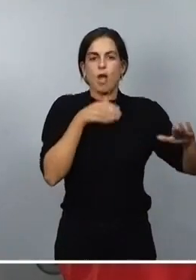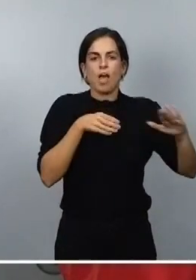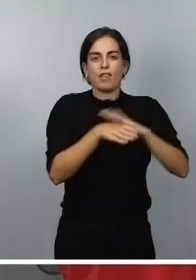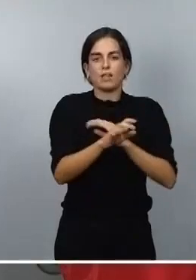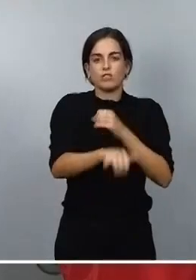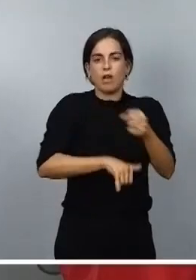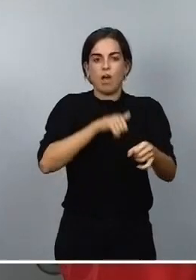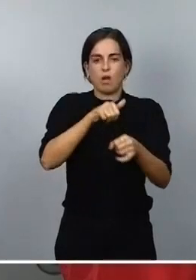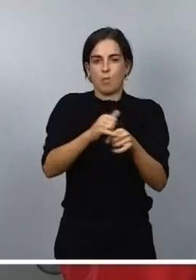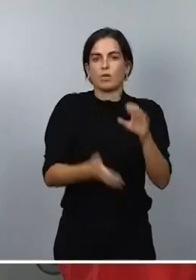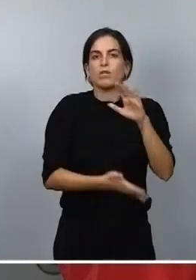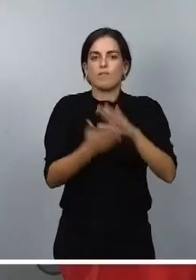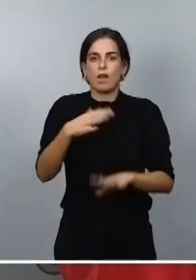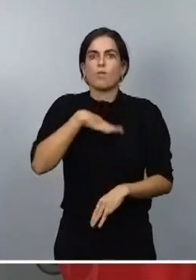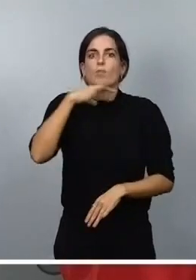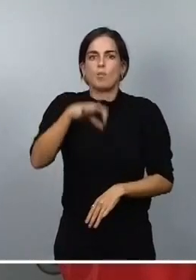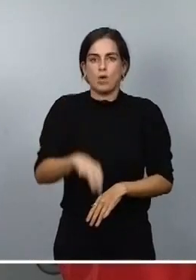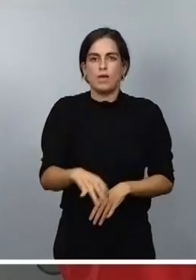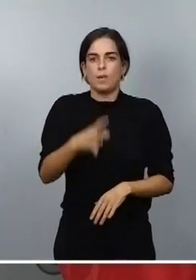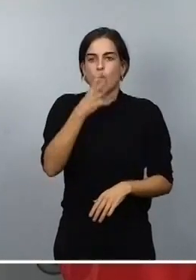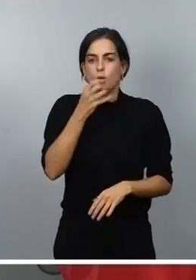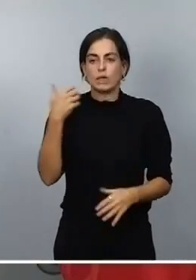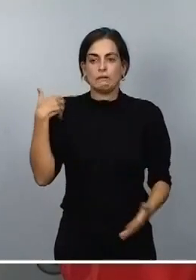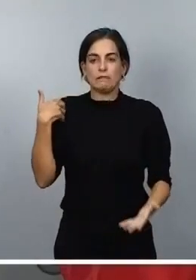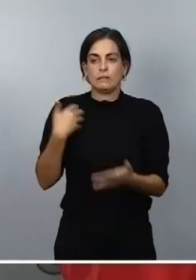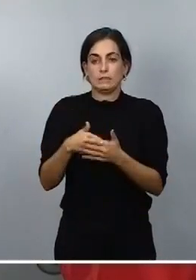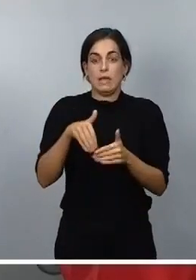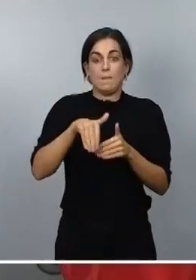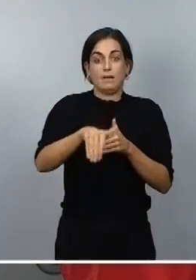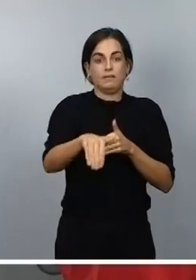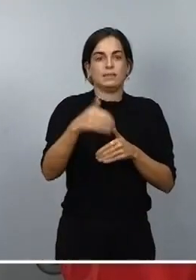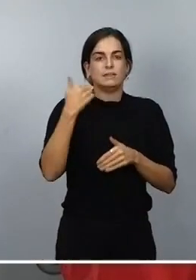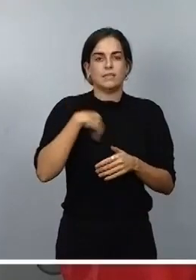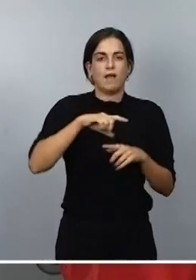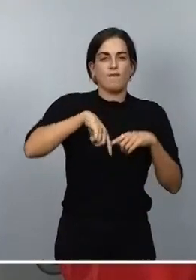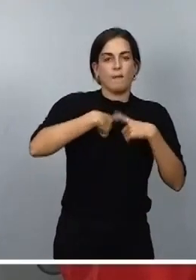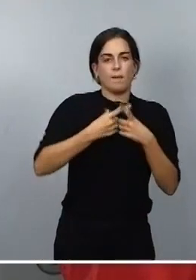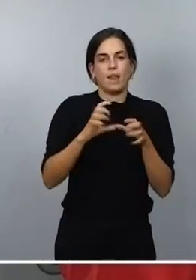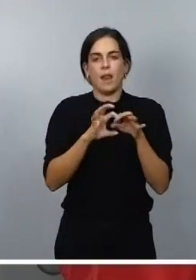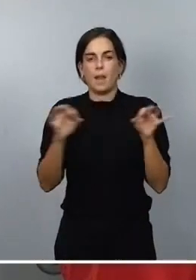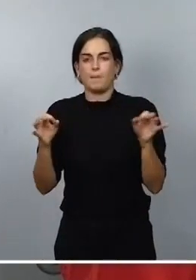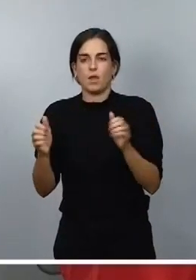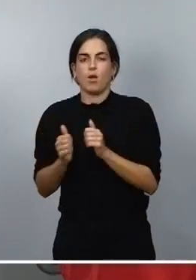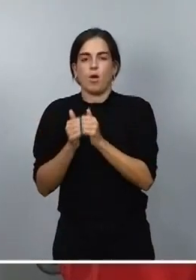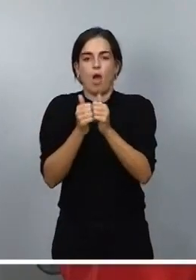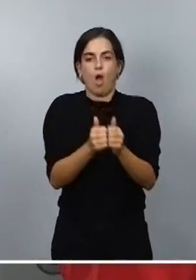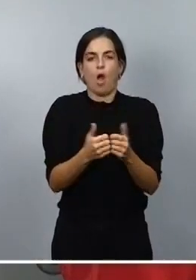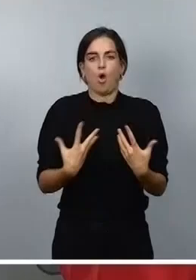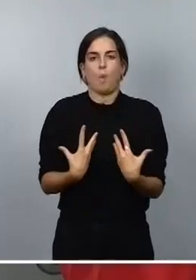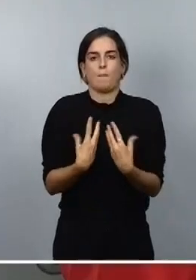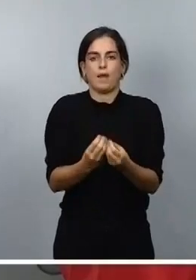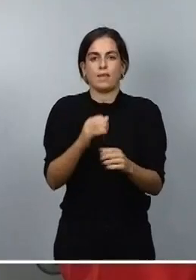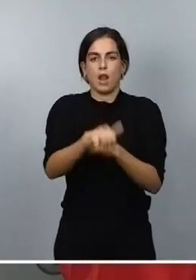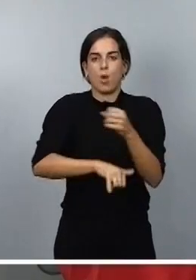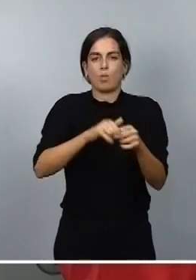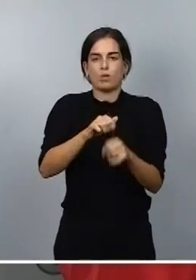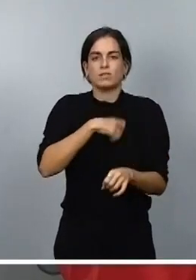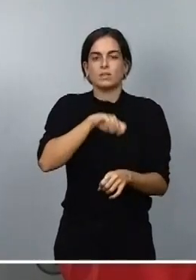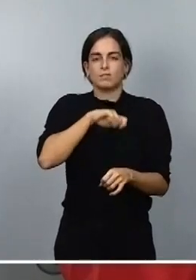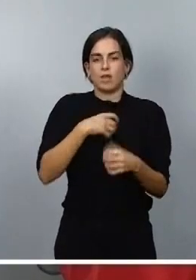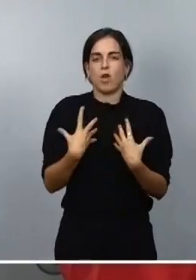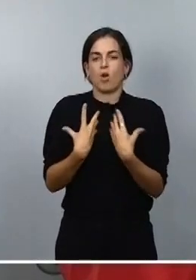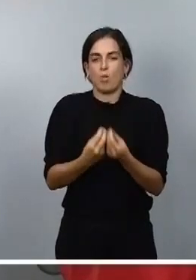ya eh podrán acompañarnos familiares y amigos a las terminales de los aeropuertos españoles cumpliendo siempre con todos los